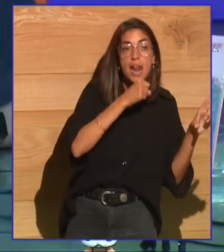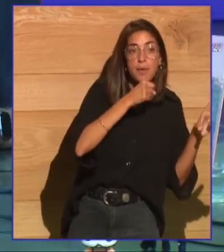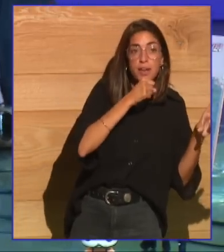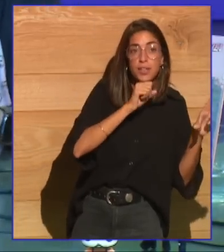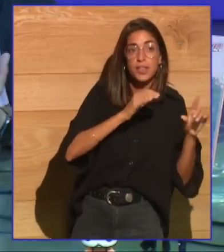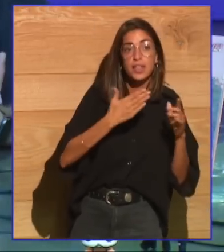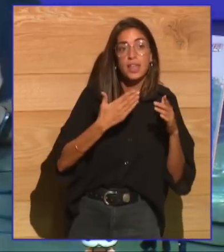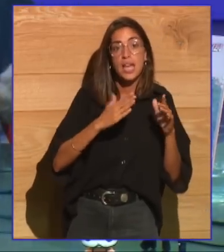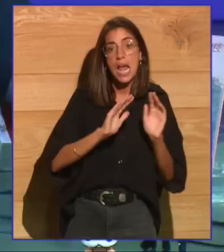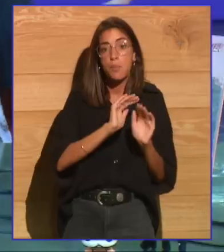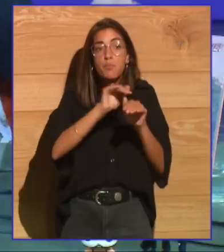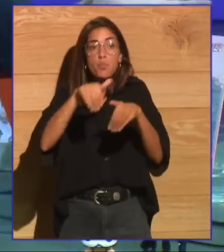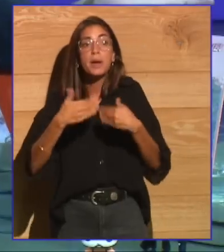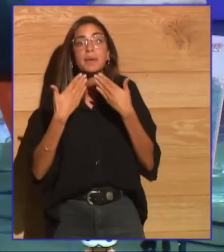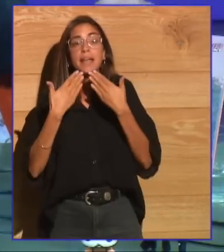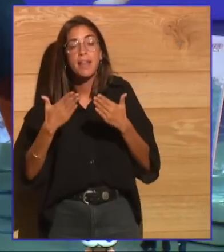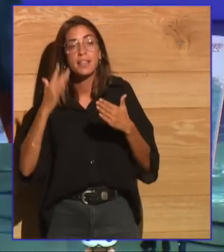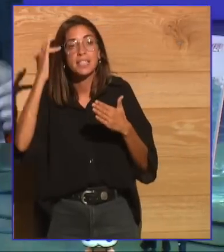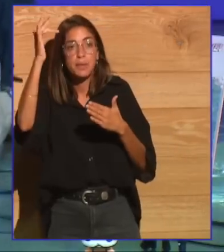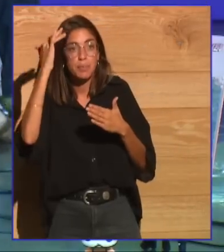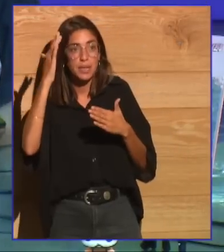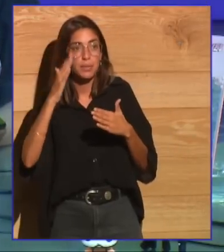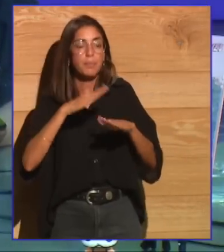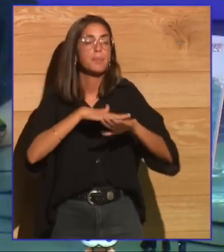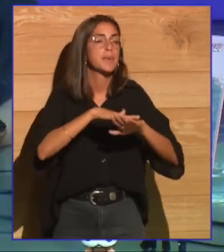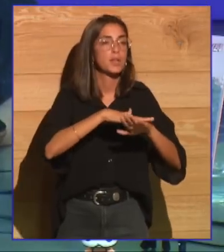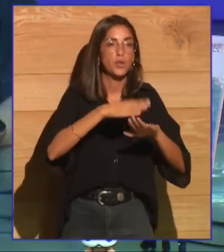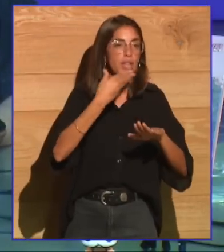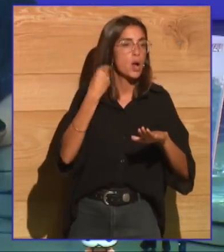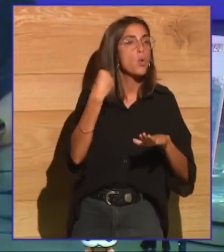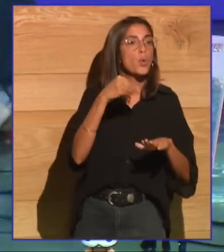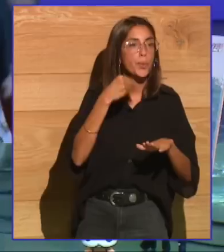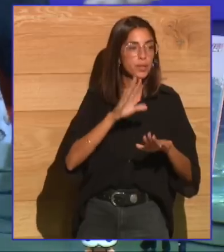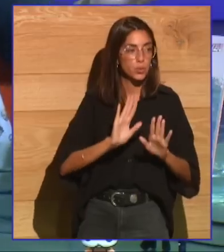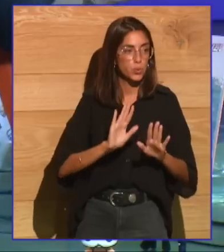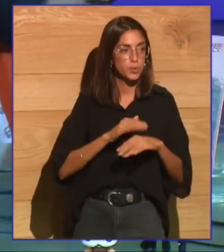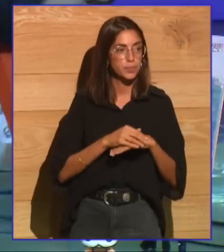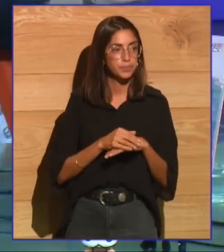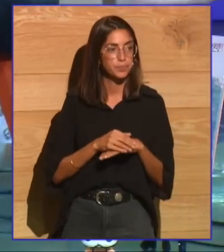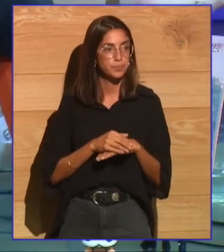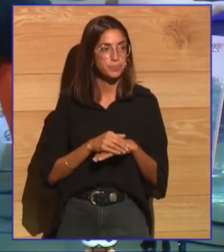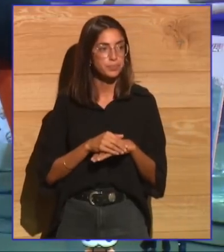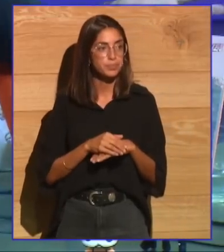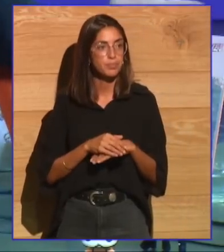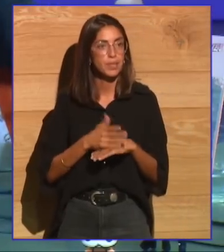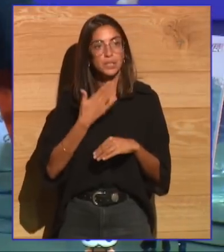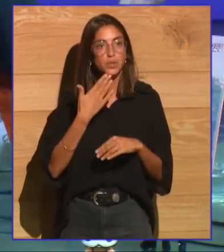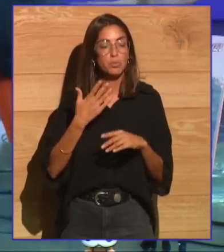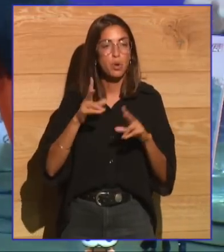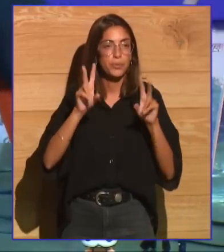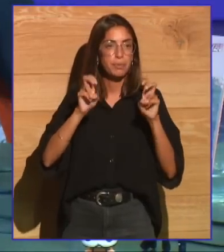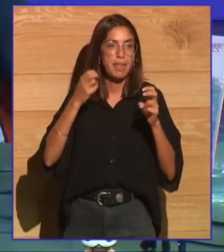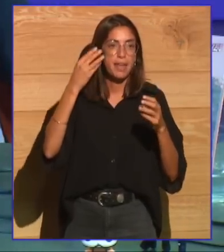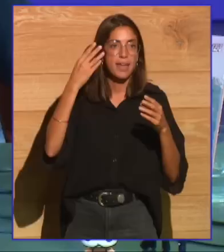sobre todo hay un bono de juventud recuperada lo que hace es un despliegue de estilismo de